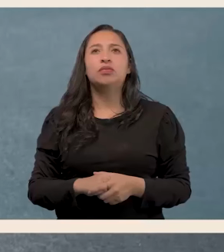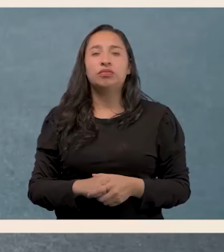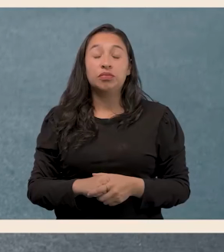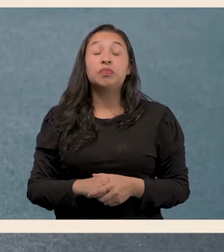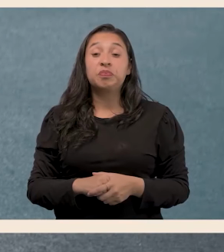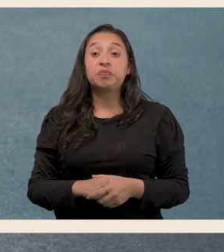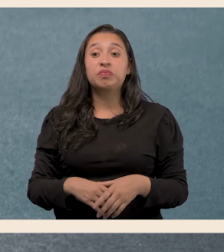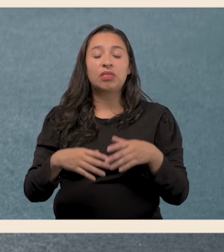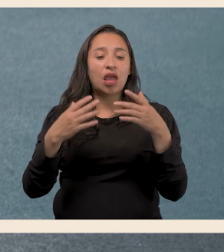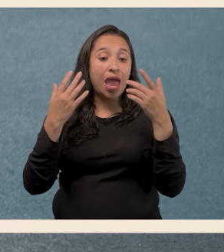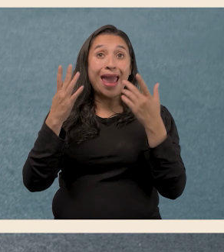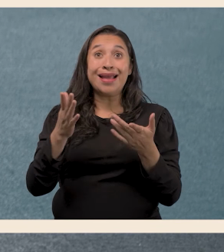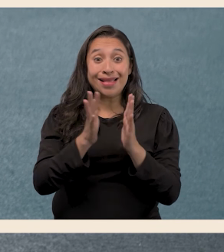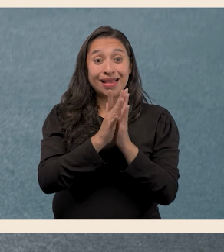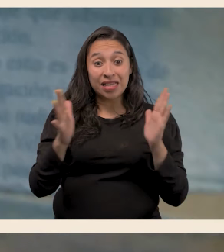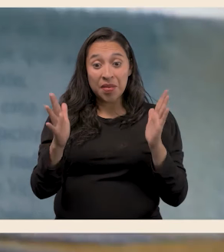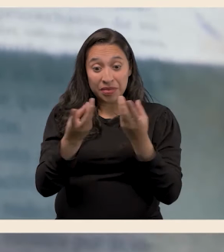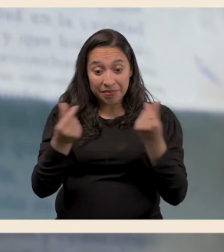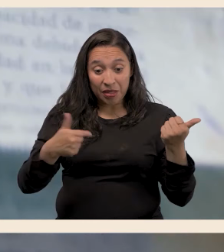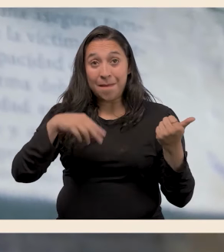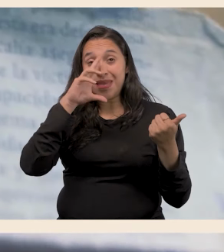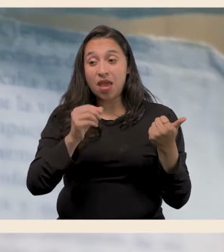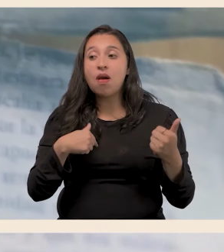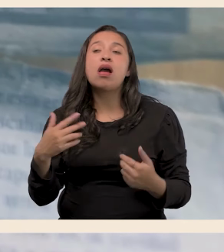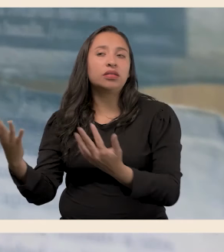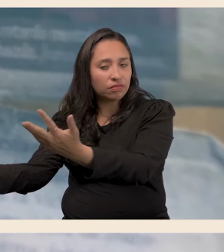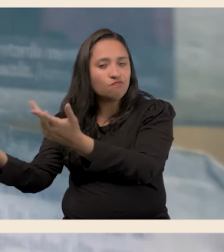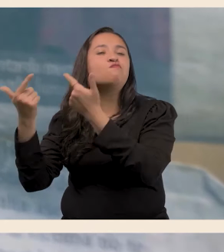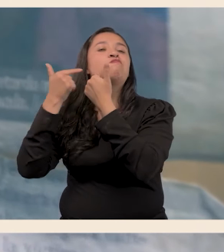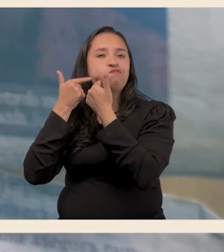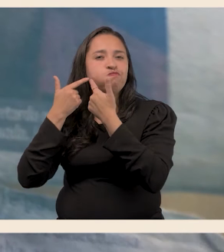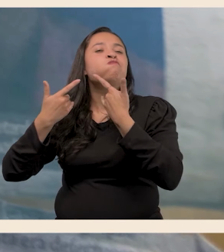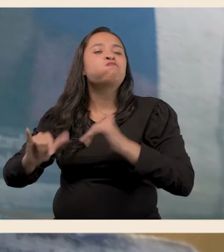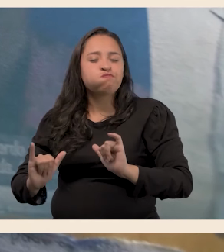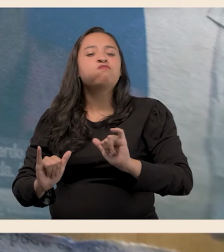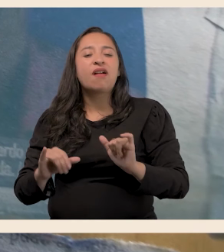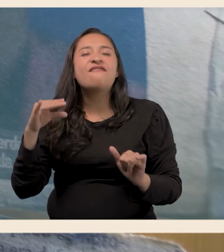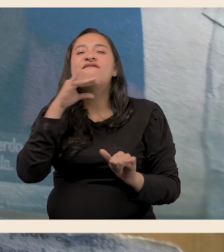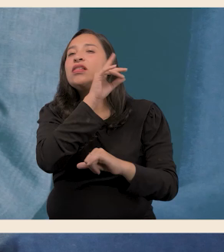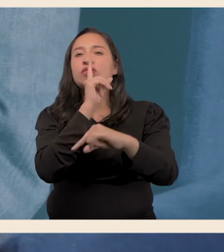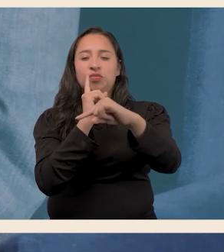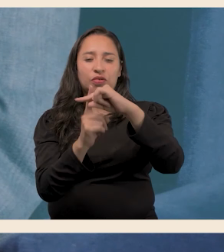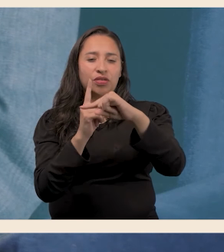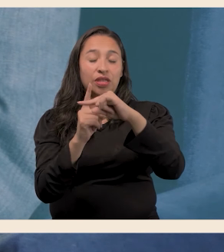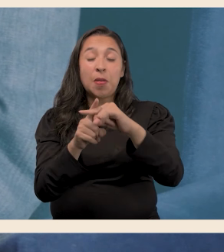Ya se oía también falsos positivos y en esa época fue cuando sucedieron los hechos